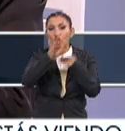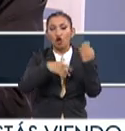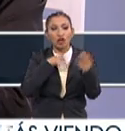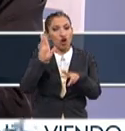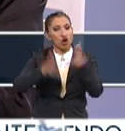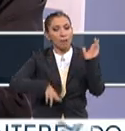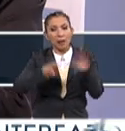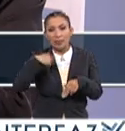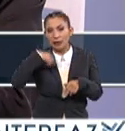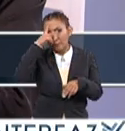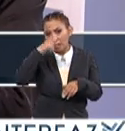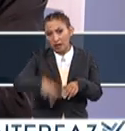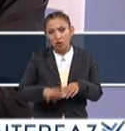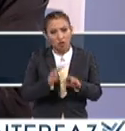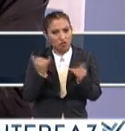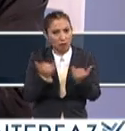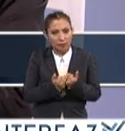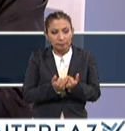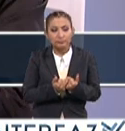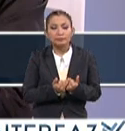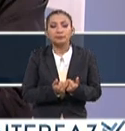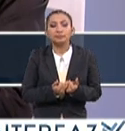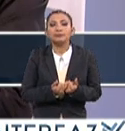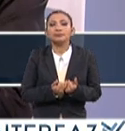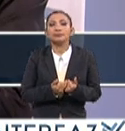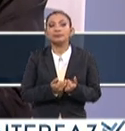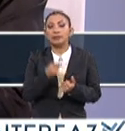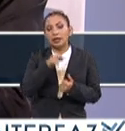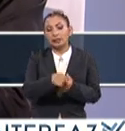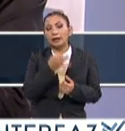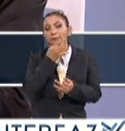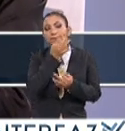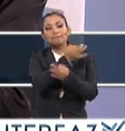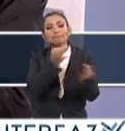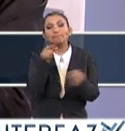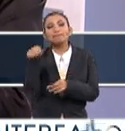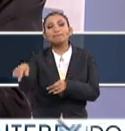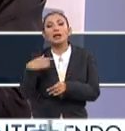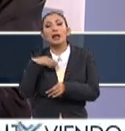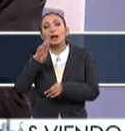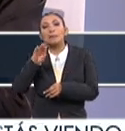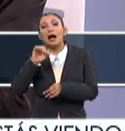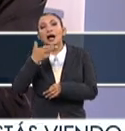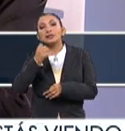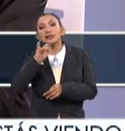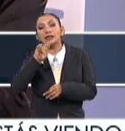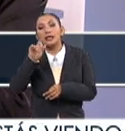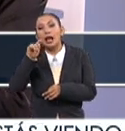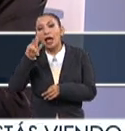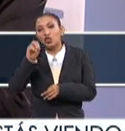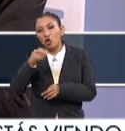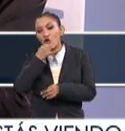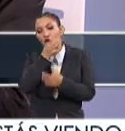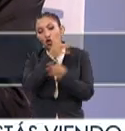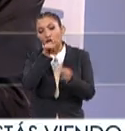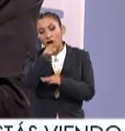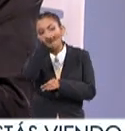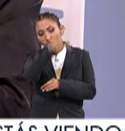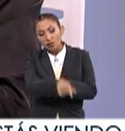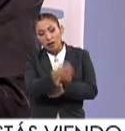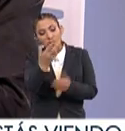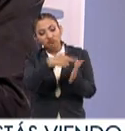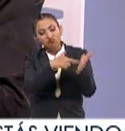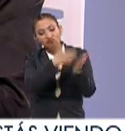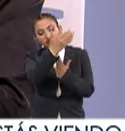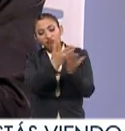las normales del país. Y se difunde sobre todo en los bachilleratos, ¿no? Nuestro perfil de